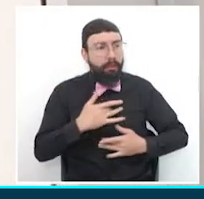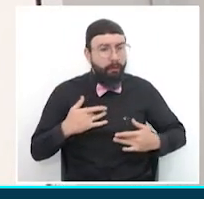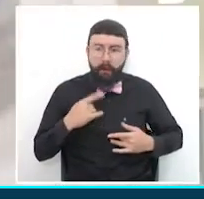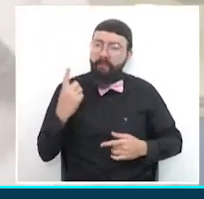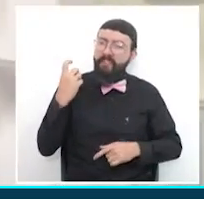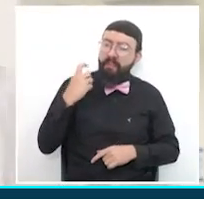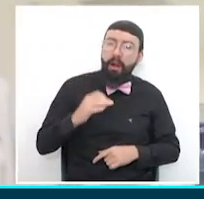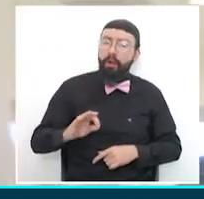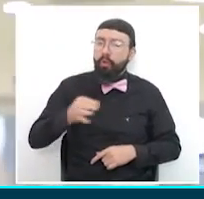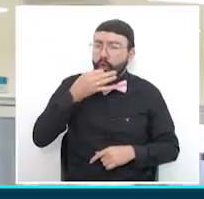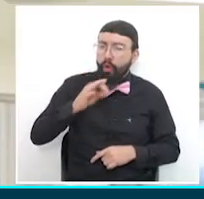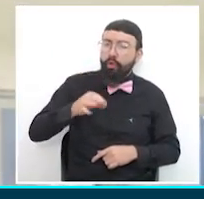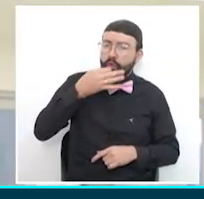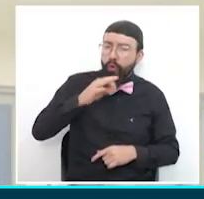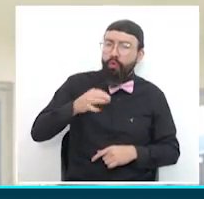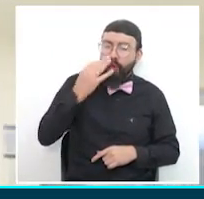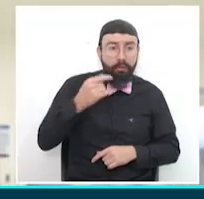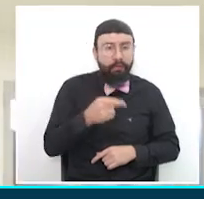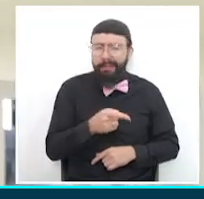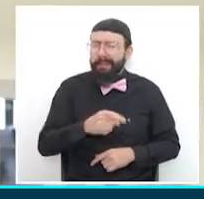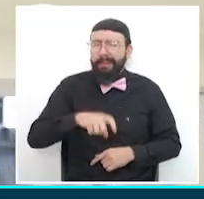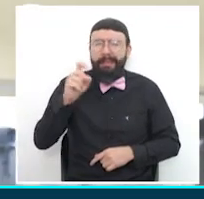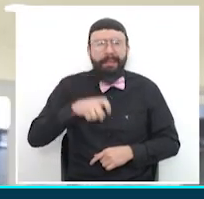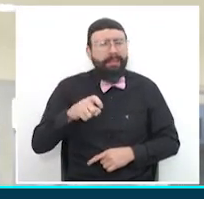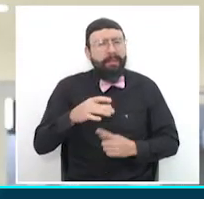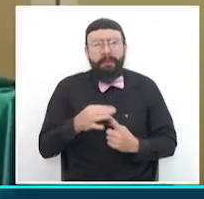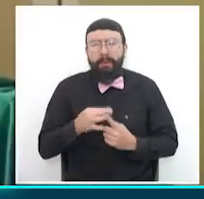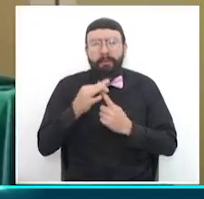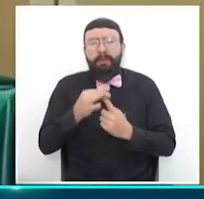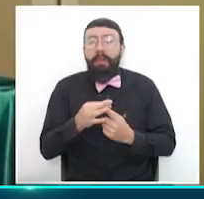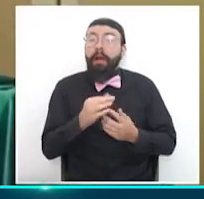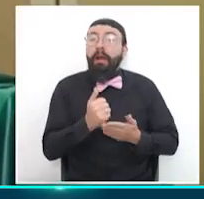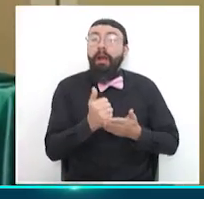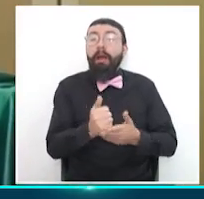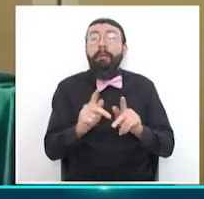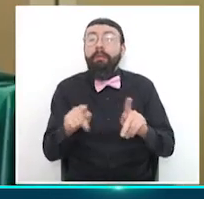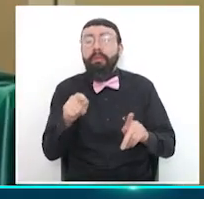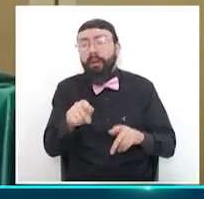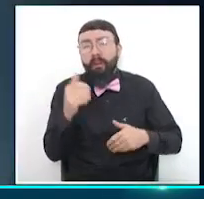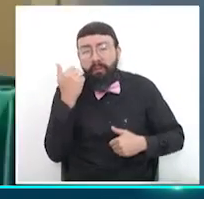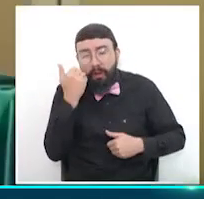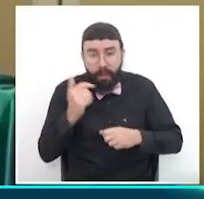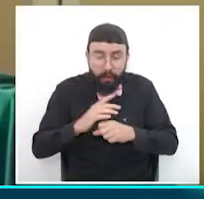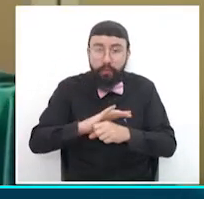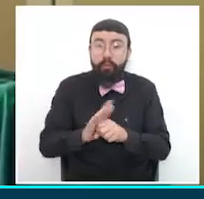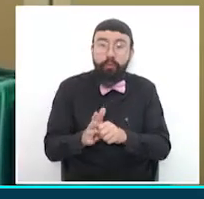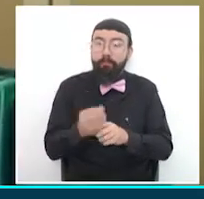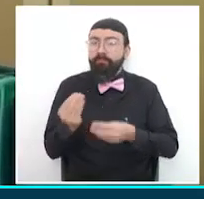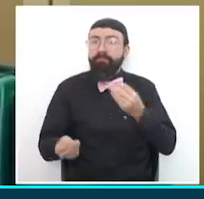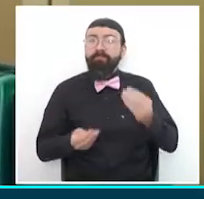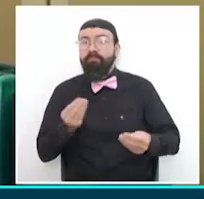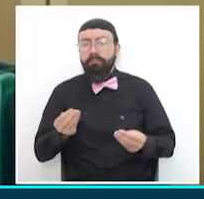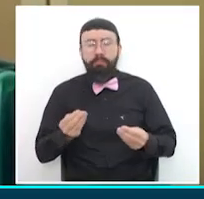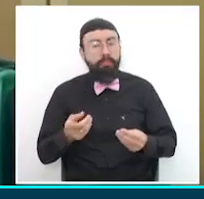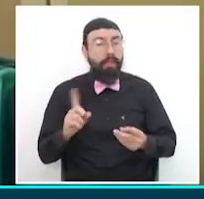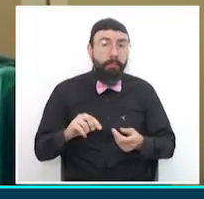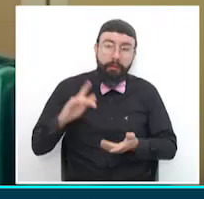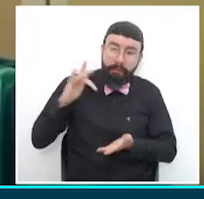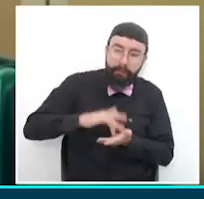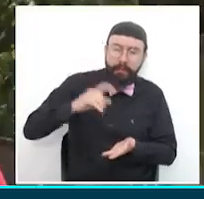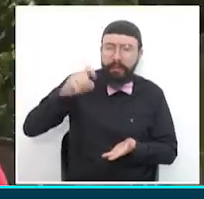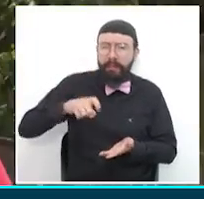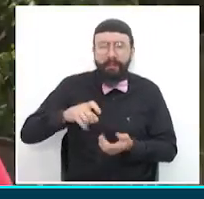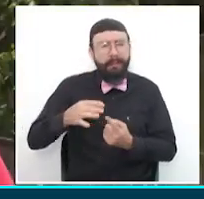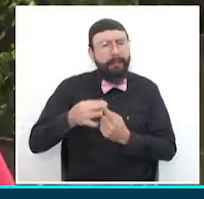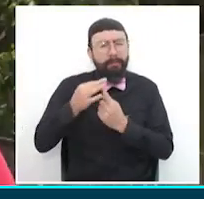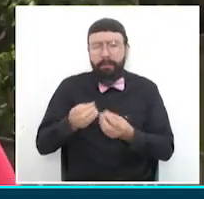de medicamentos que serían esenciales para tratar a pacientes con COVID-19 y que además requieren de un trato